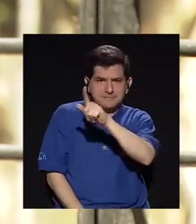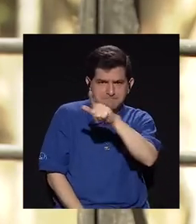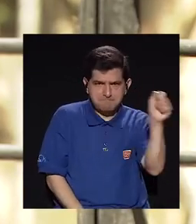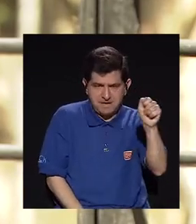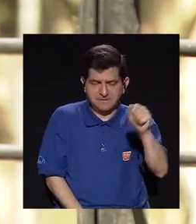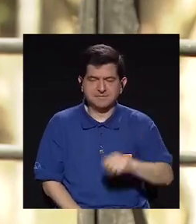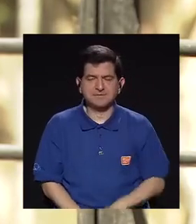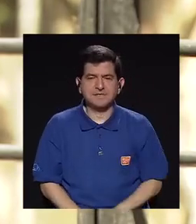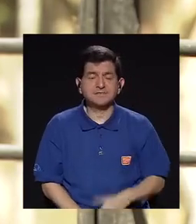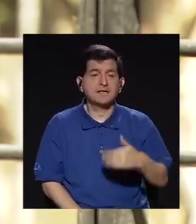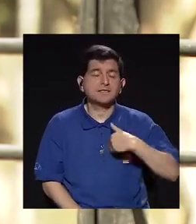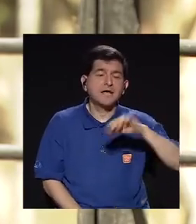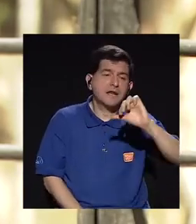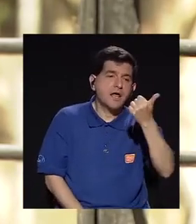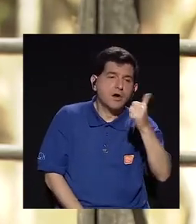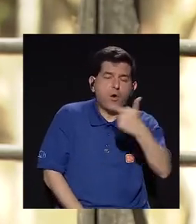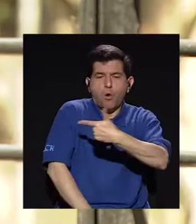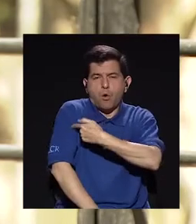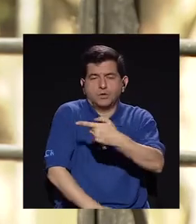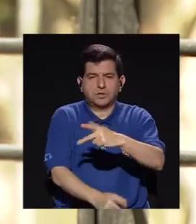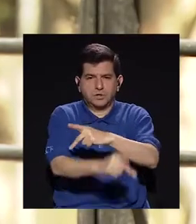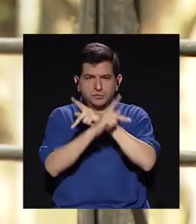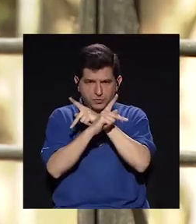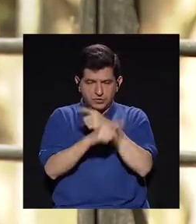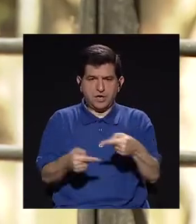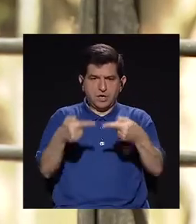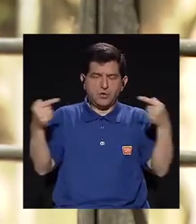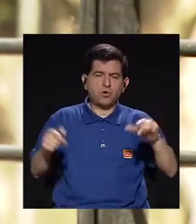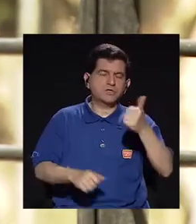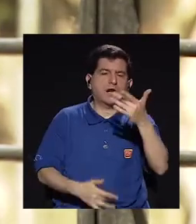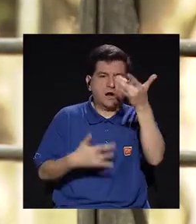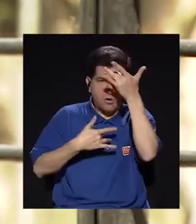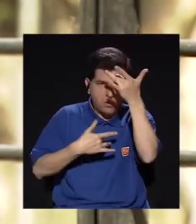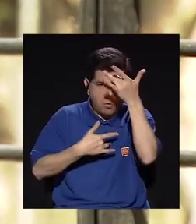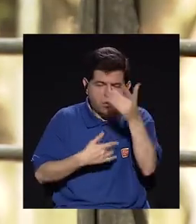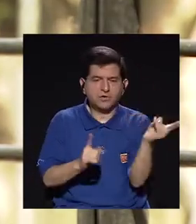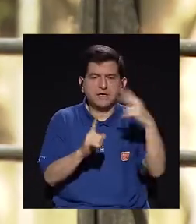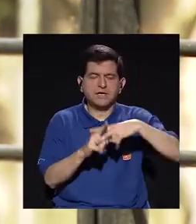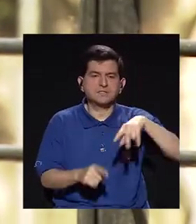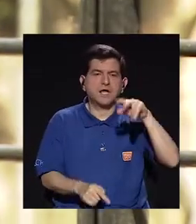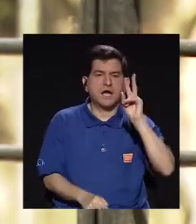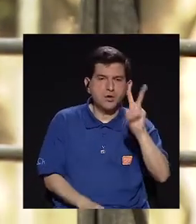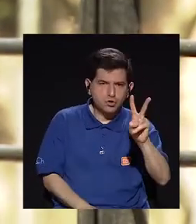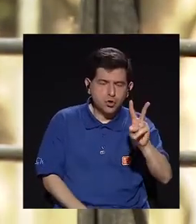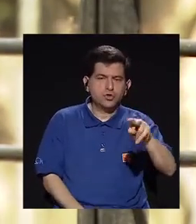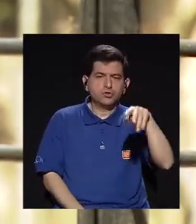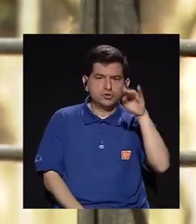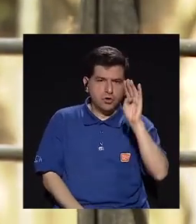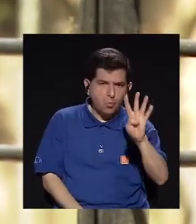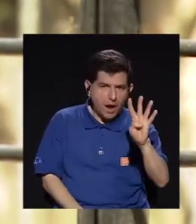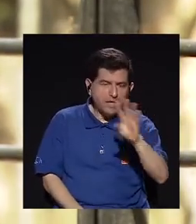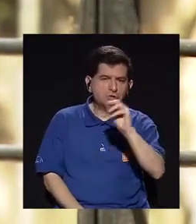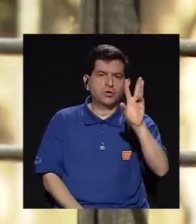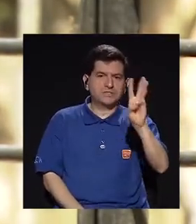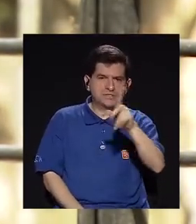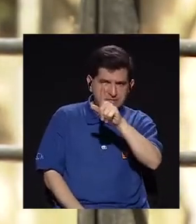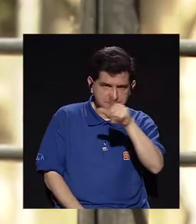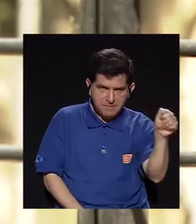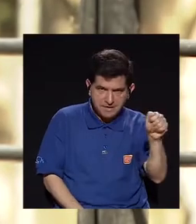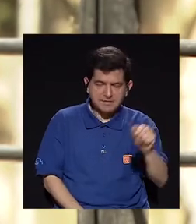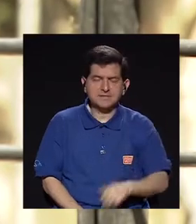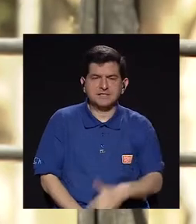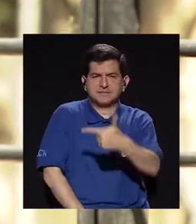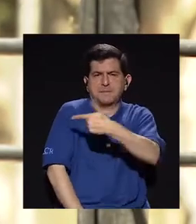seis meses de edad. Y tenemos otras vacunas que protegen contra más enfermedades, que se aplican a los 2, a los 4 y a los 6 meses de